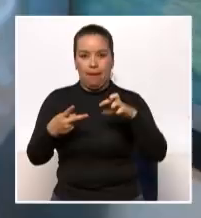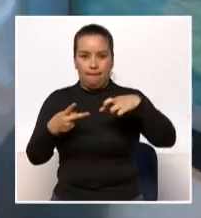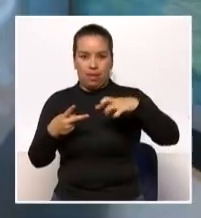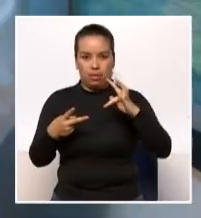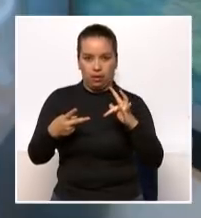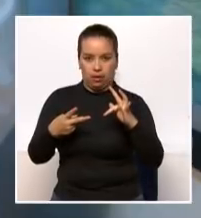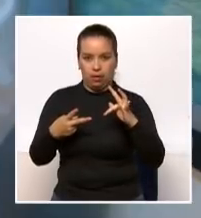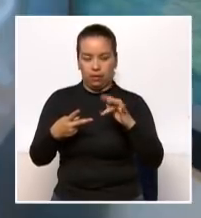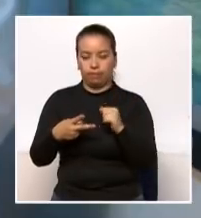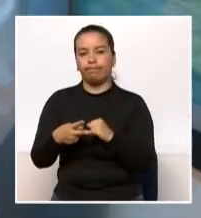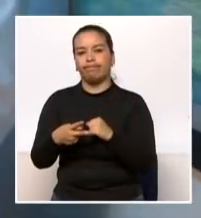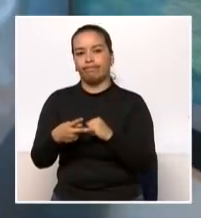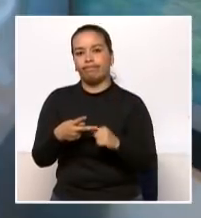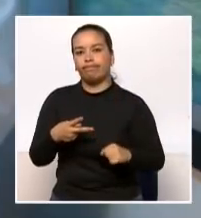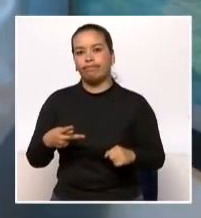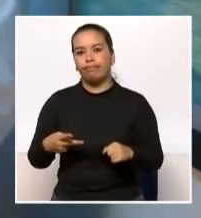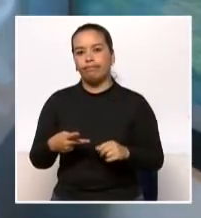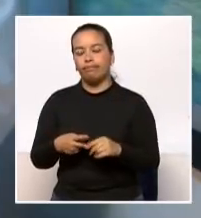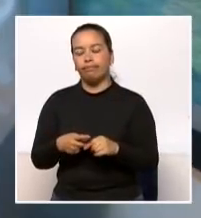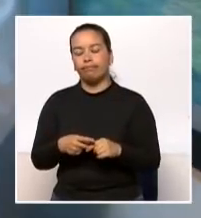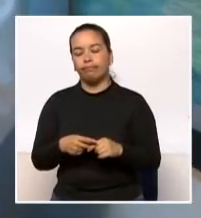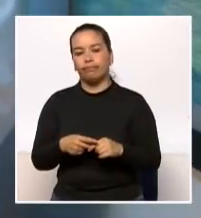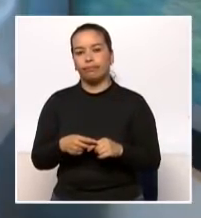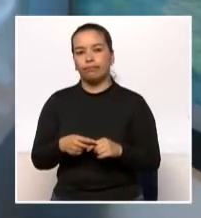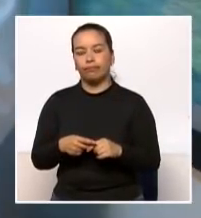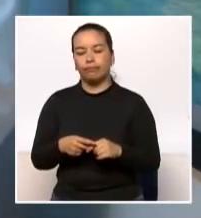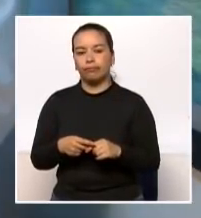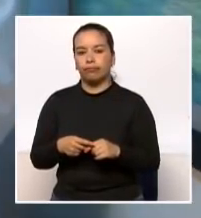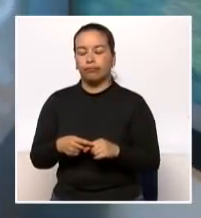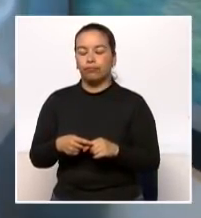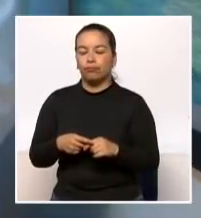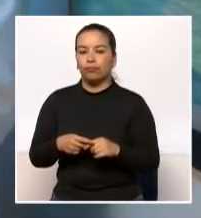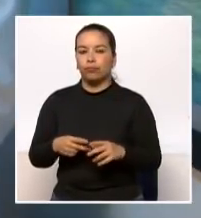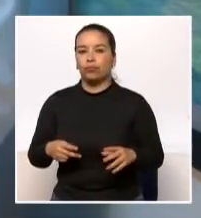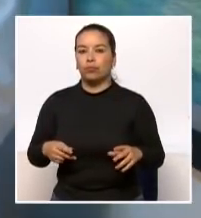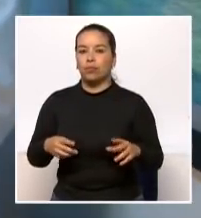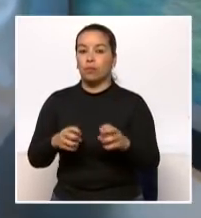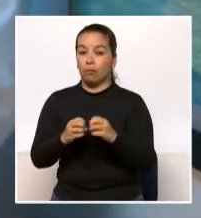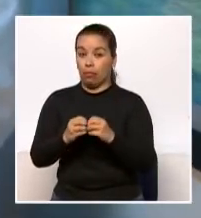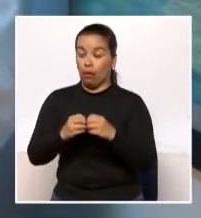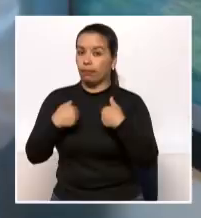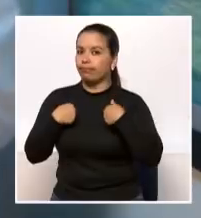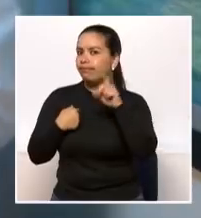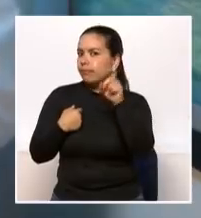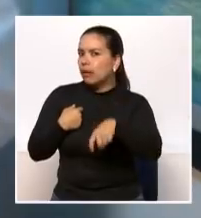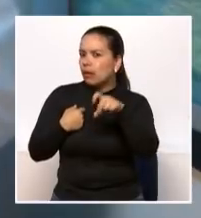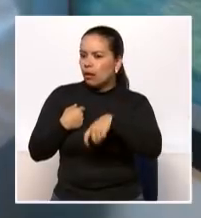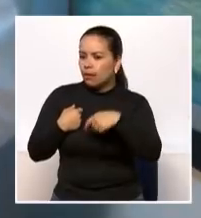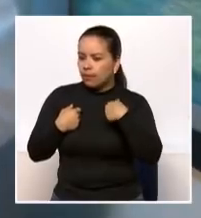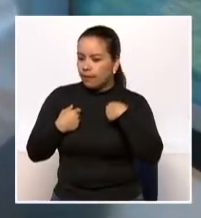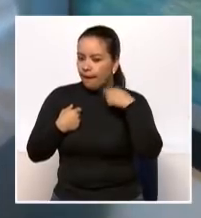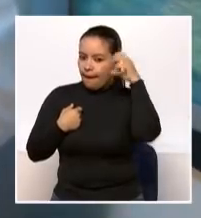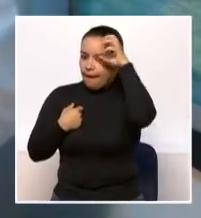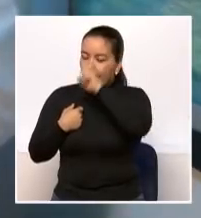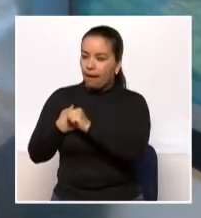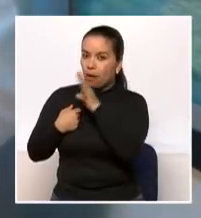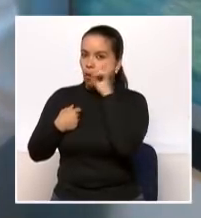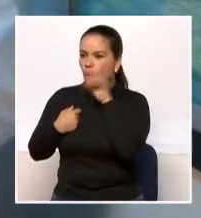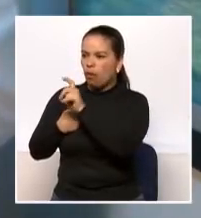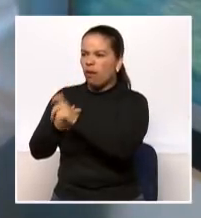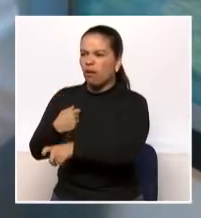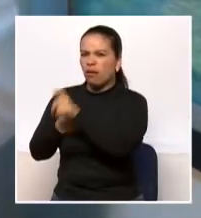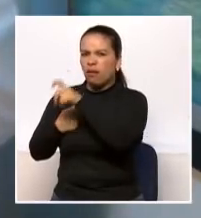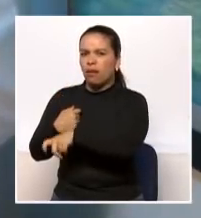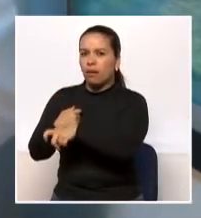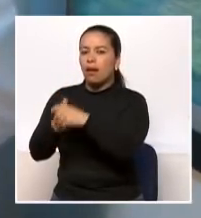Gamma glutamil transpeptidasa, y pues sí, la GOT. Entonces, ¿qué digo yo? No, pues ya necesitamos entender que el caballero lo que necesita ya es un